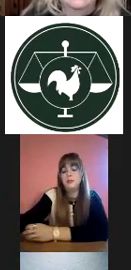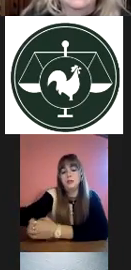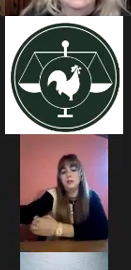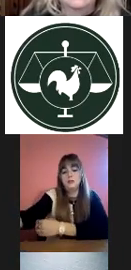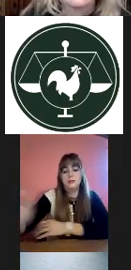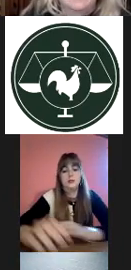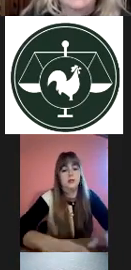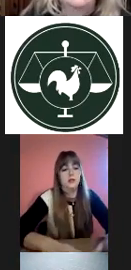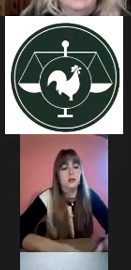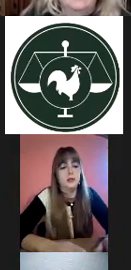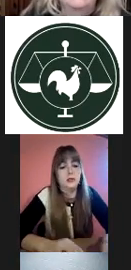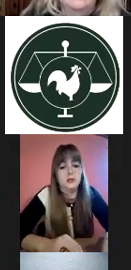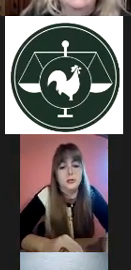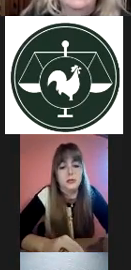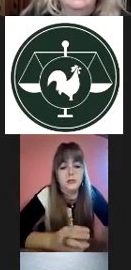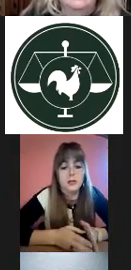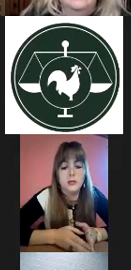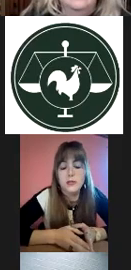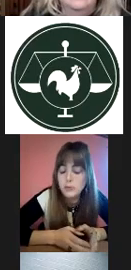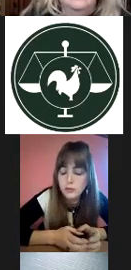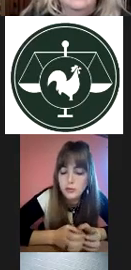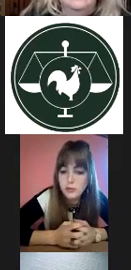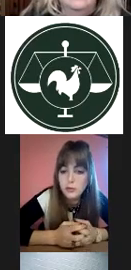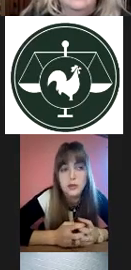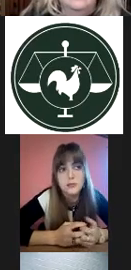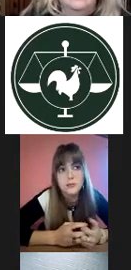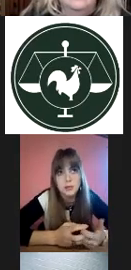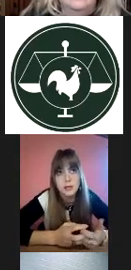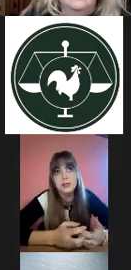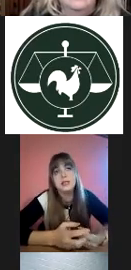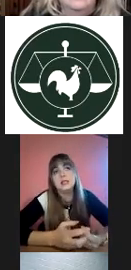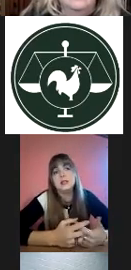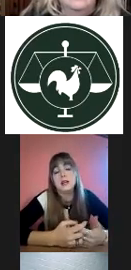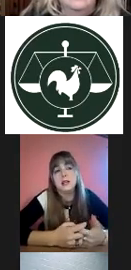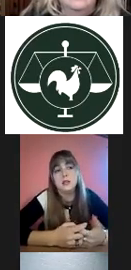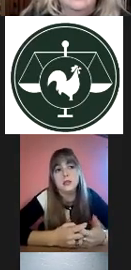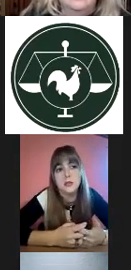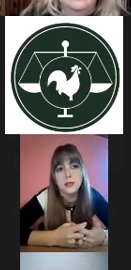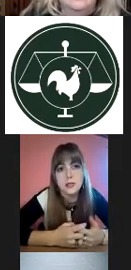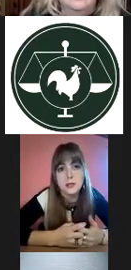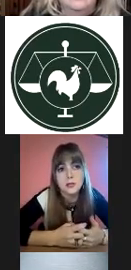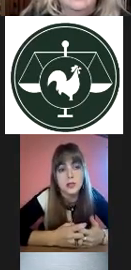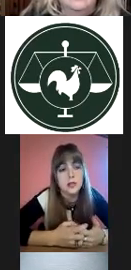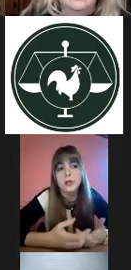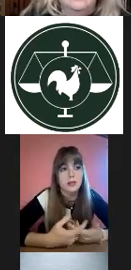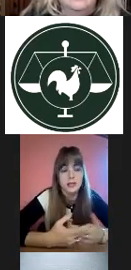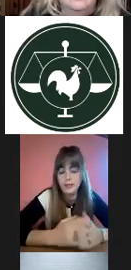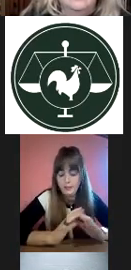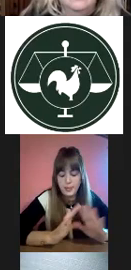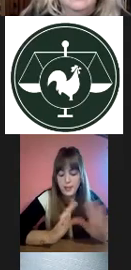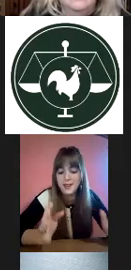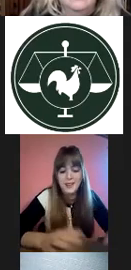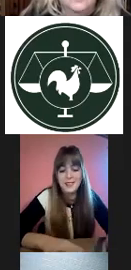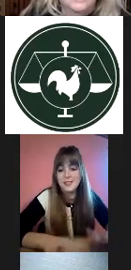¿no? Mismo que a veces nos dan un número, 6 meses, y si la gata a los 5 meses ya entró en celo, ya